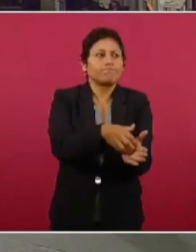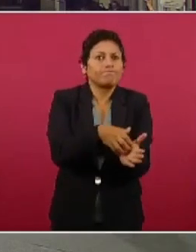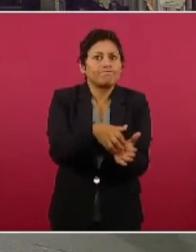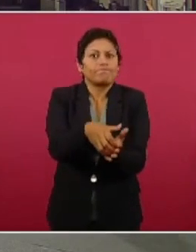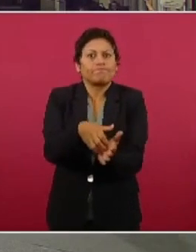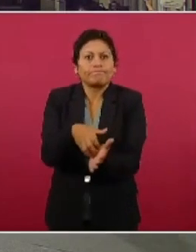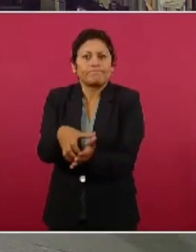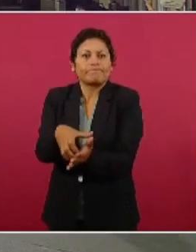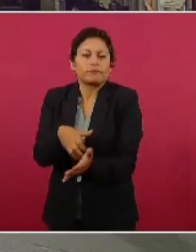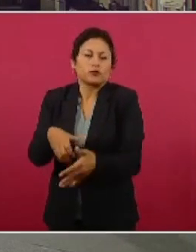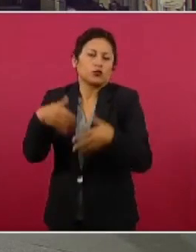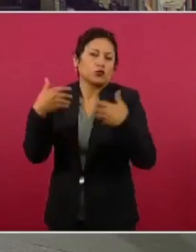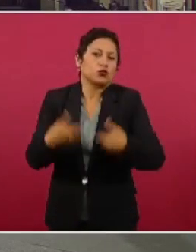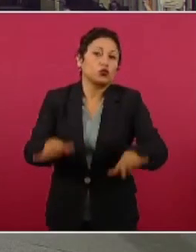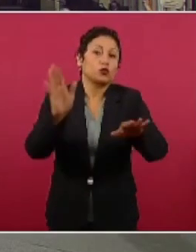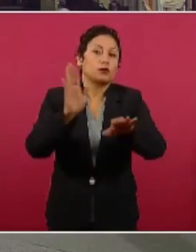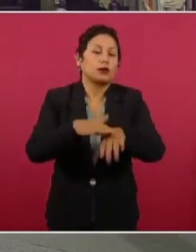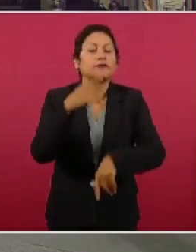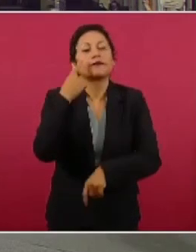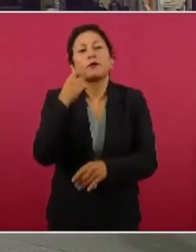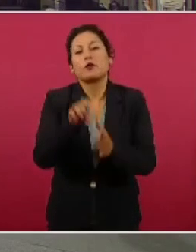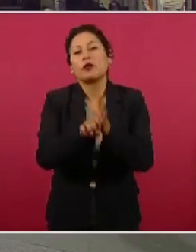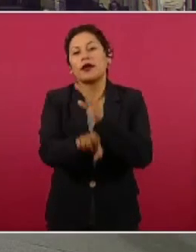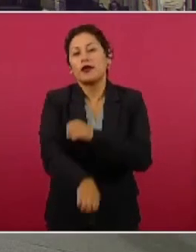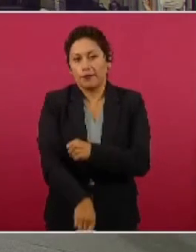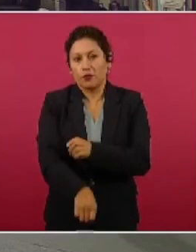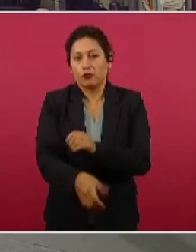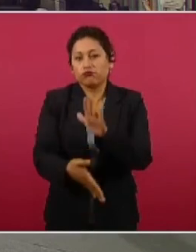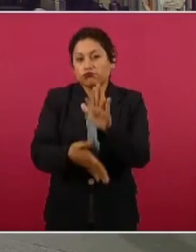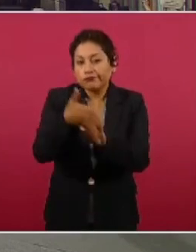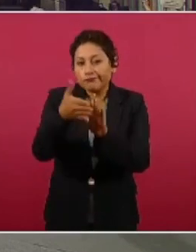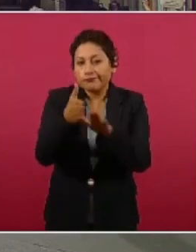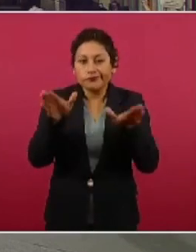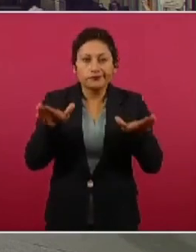Esto del aeropuerto,